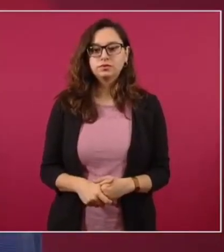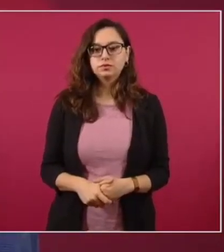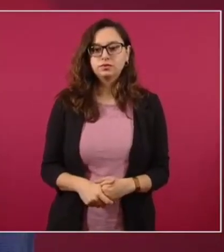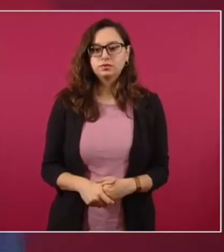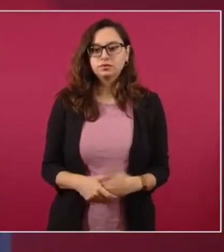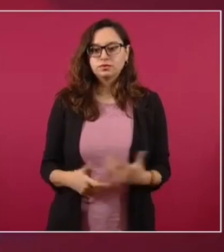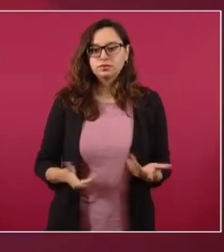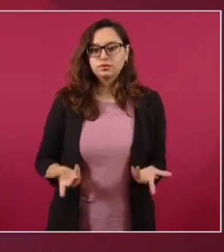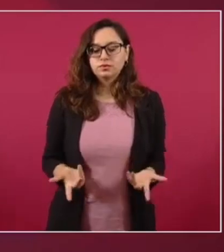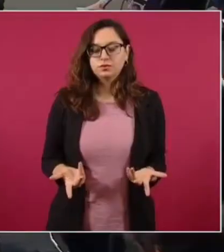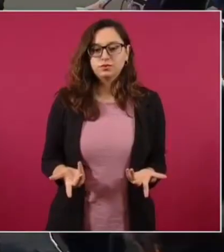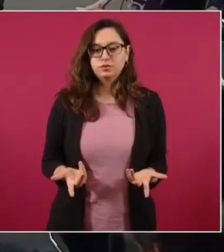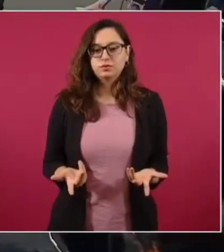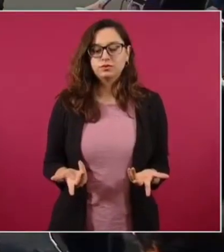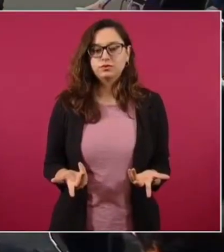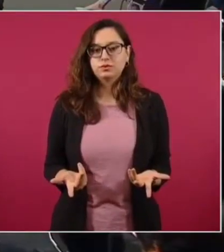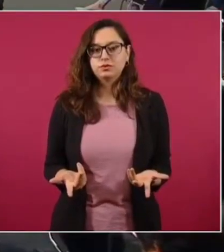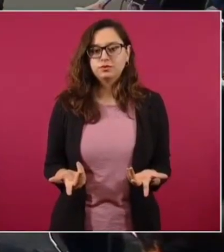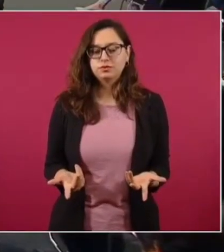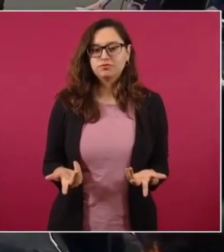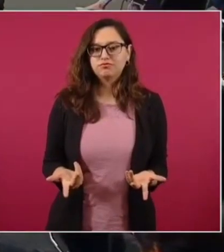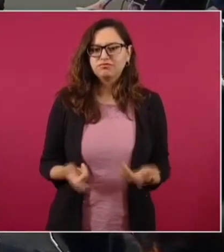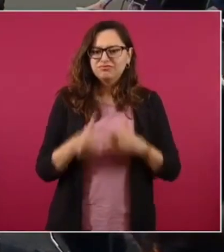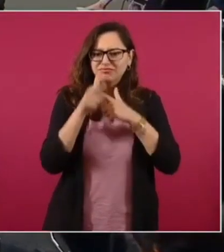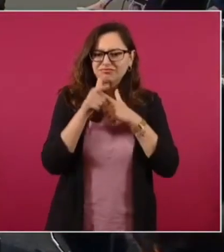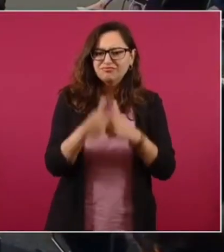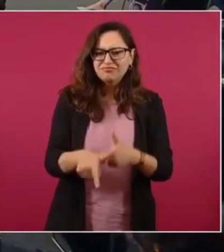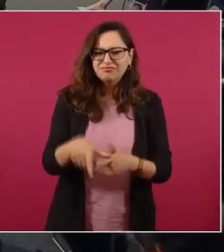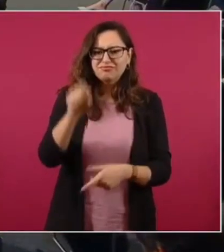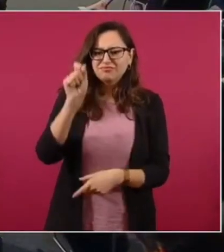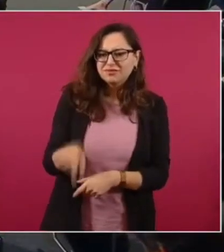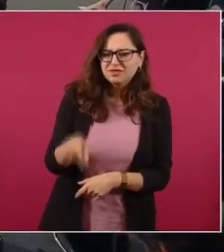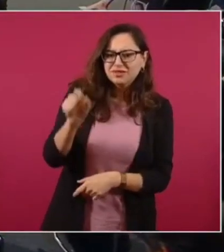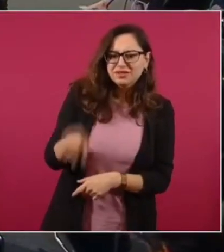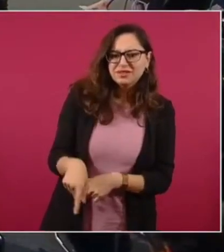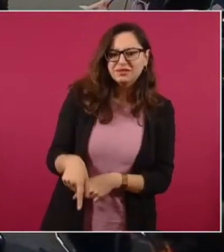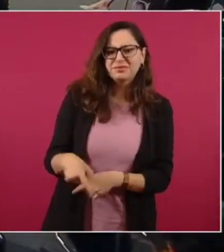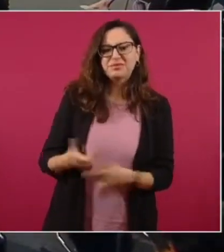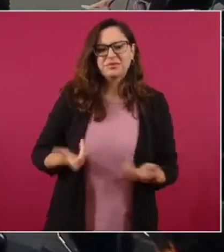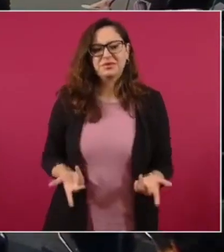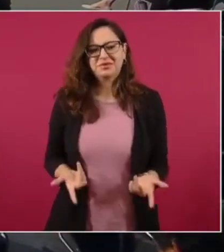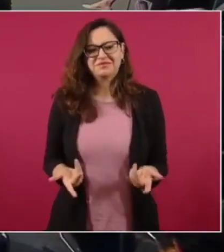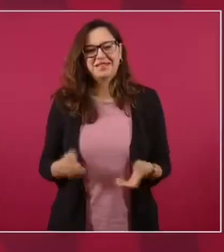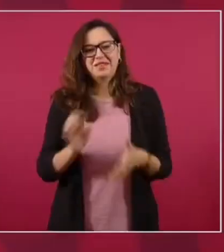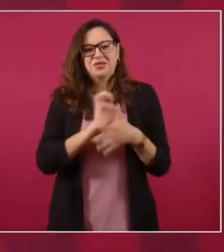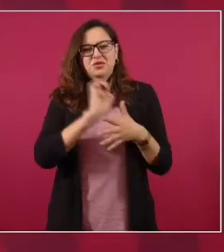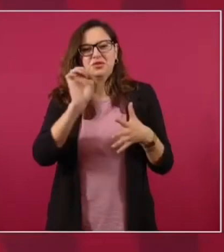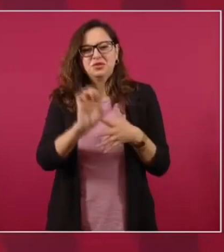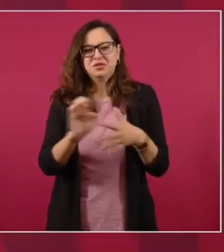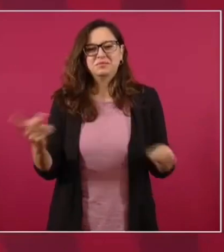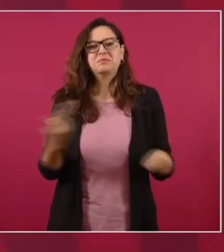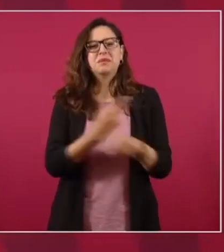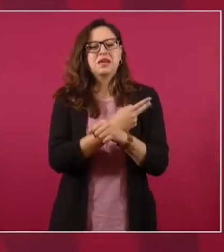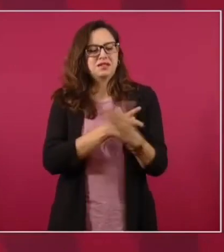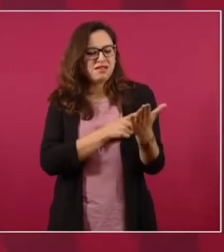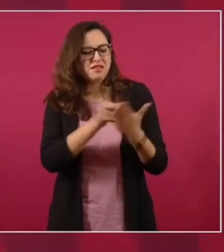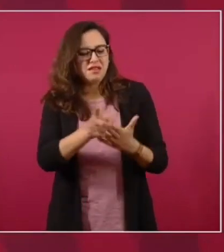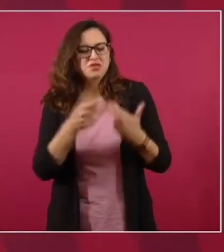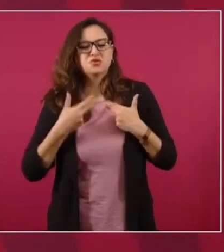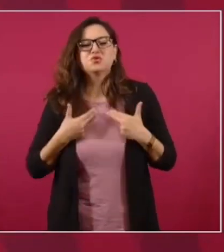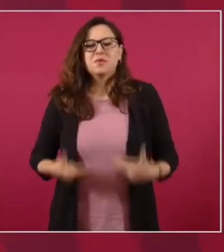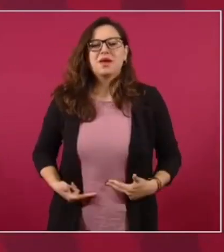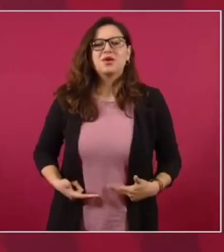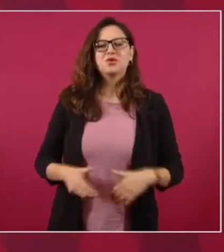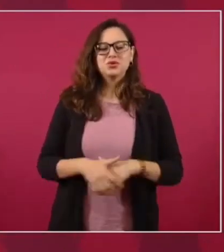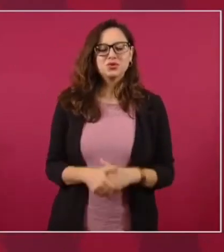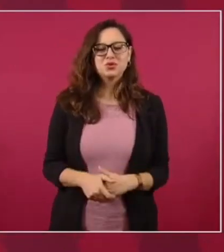¿Y cómo se va a estar hablando de derechos humanos